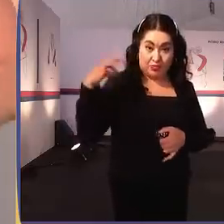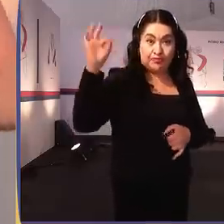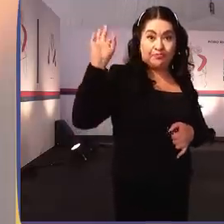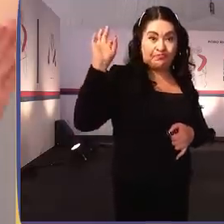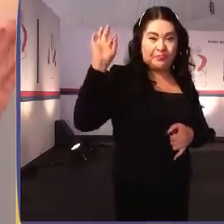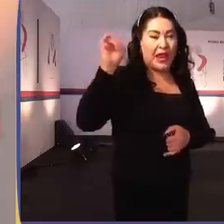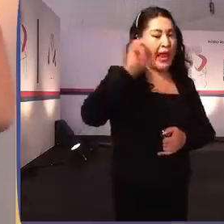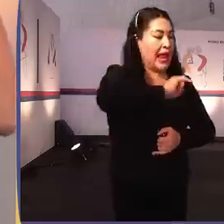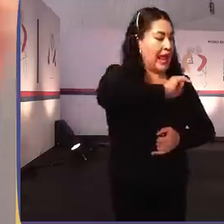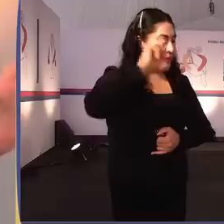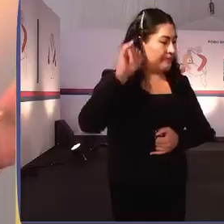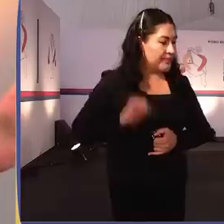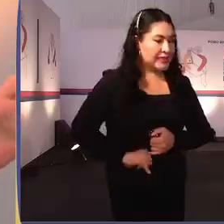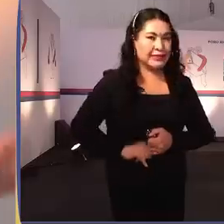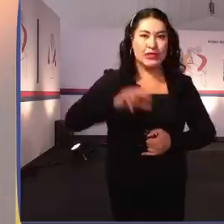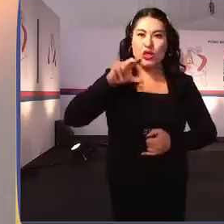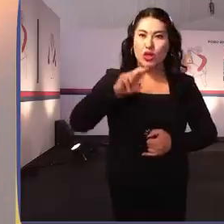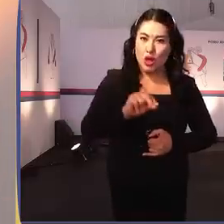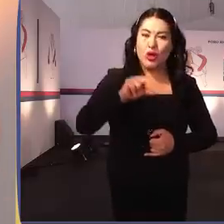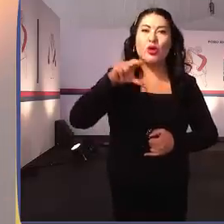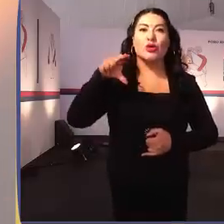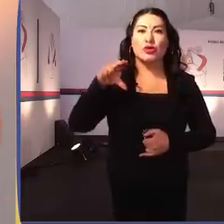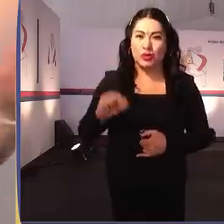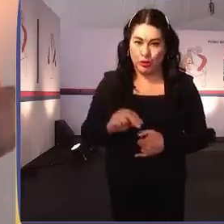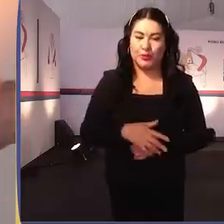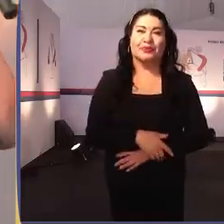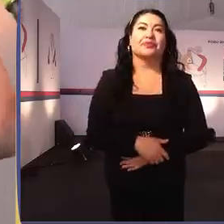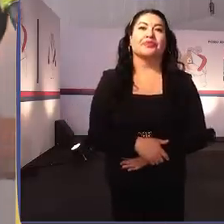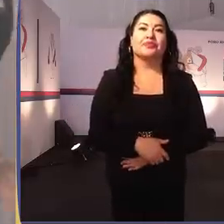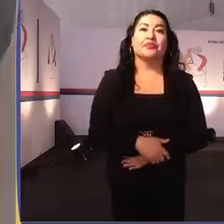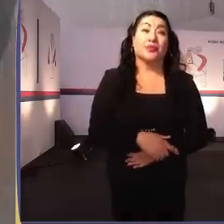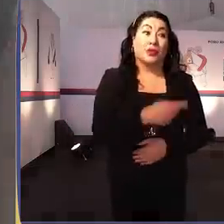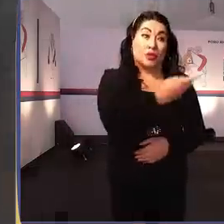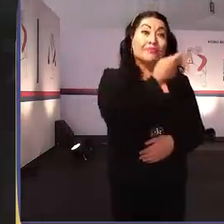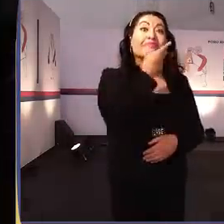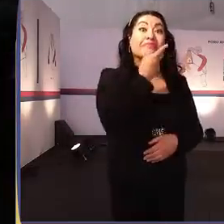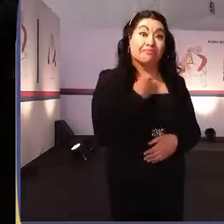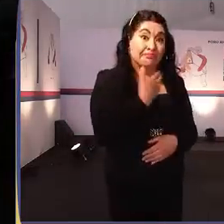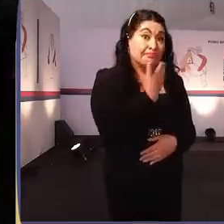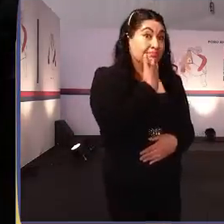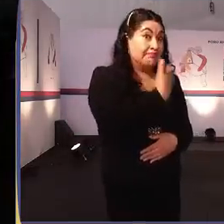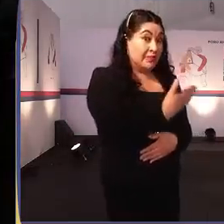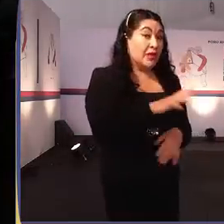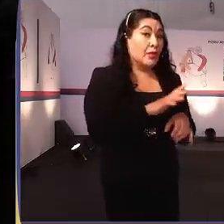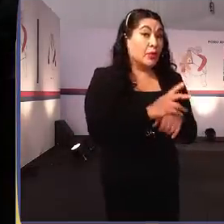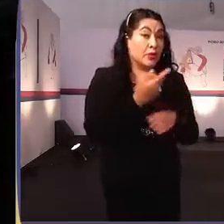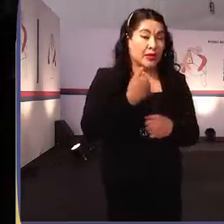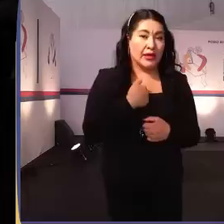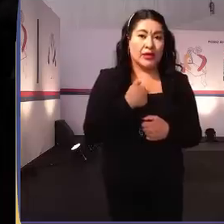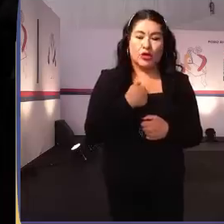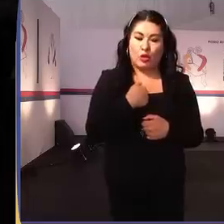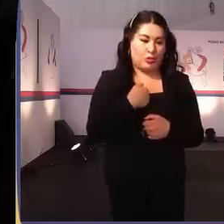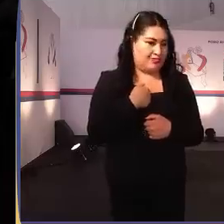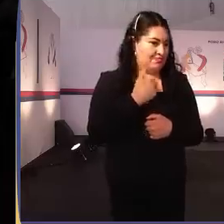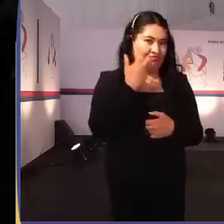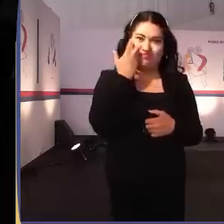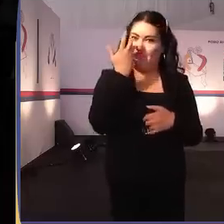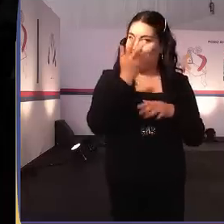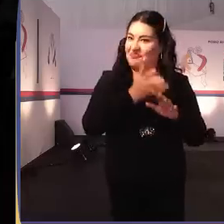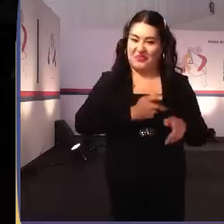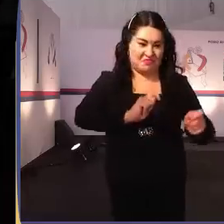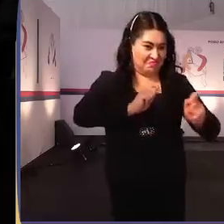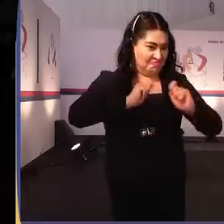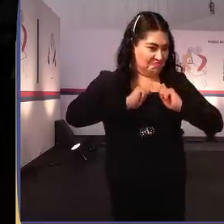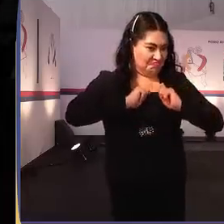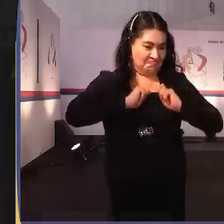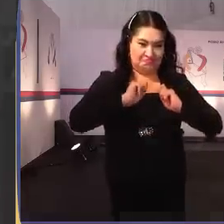no. No. Eso sí que bueno que lo dices, porque no es lo mío. Yo